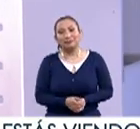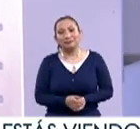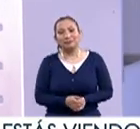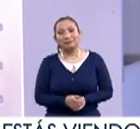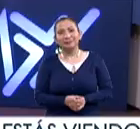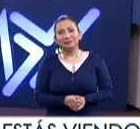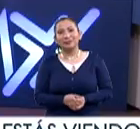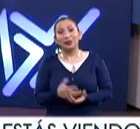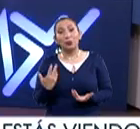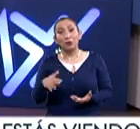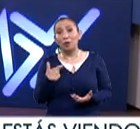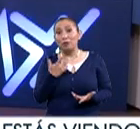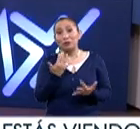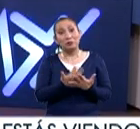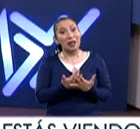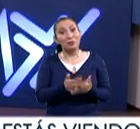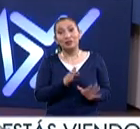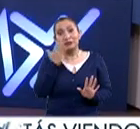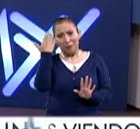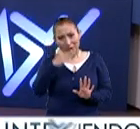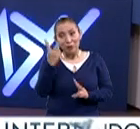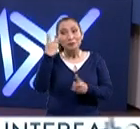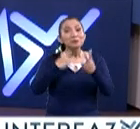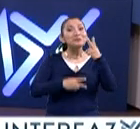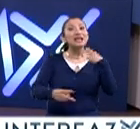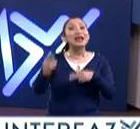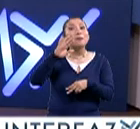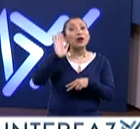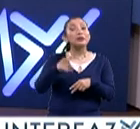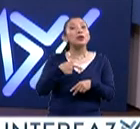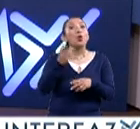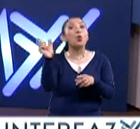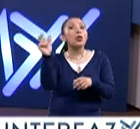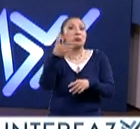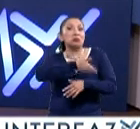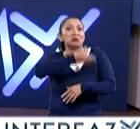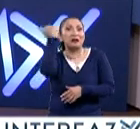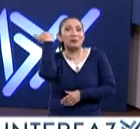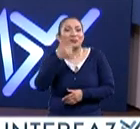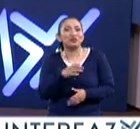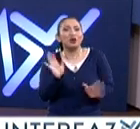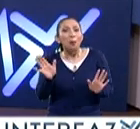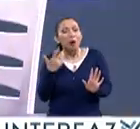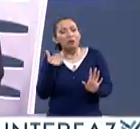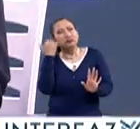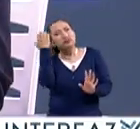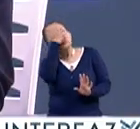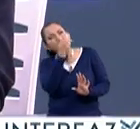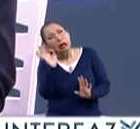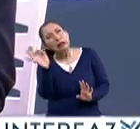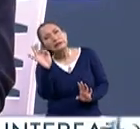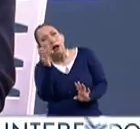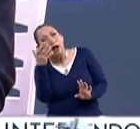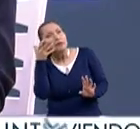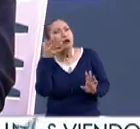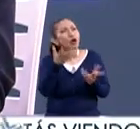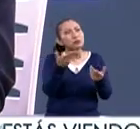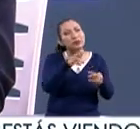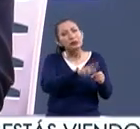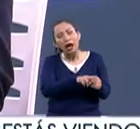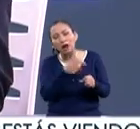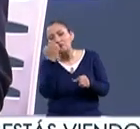es inesperada. Todos sabemos que vendrá, pero no sabemos cuándo. Por más que tengamos un pronóstico difícil en un